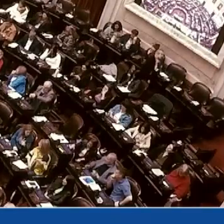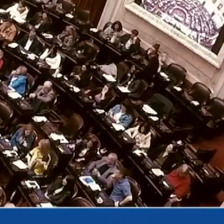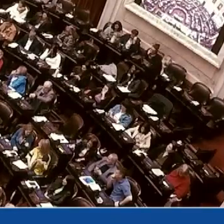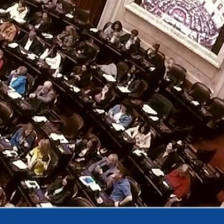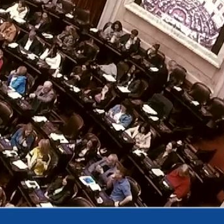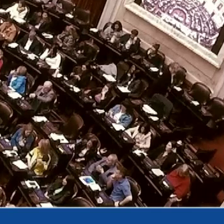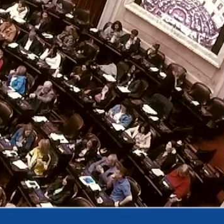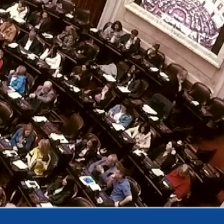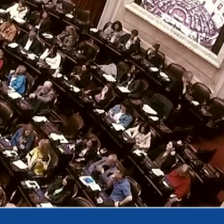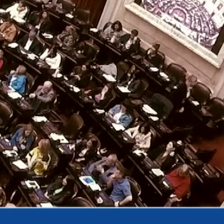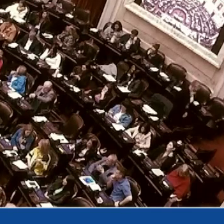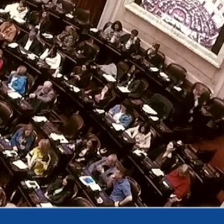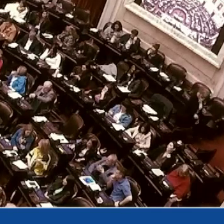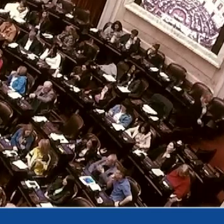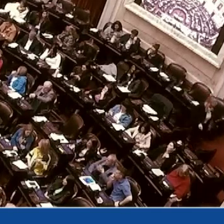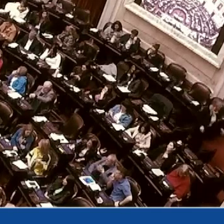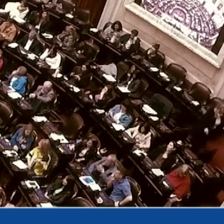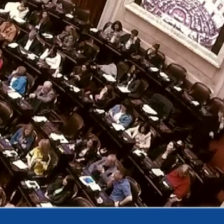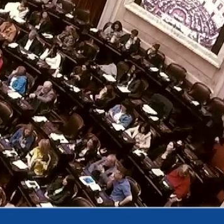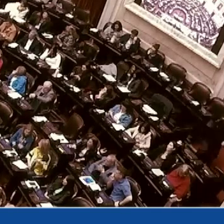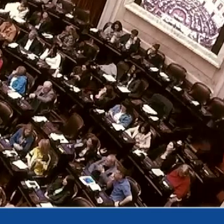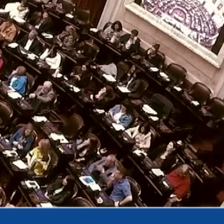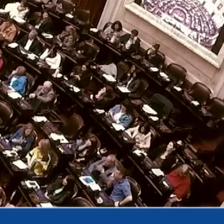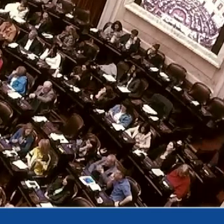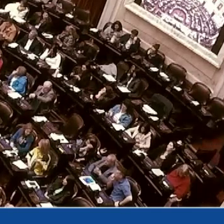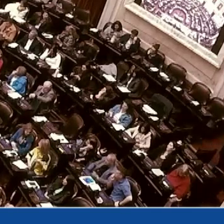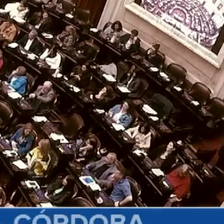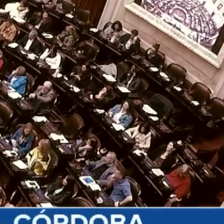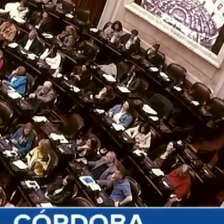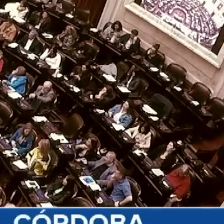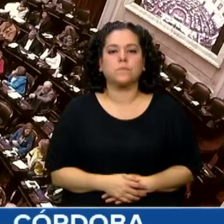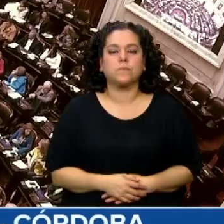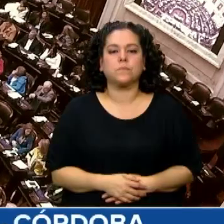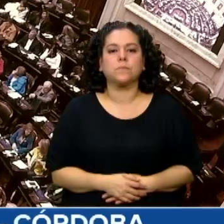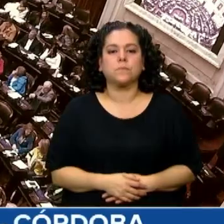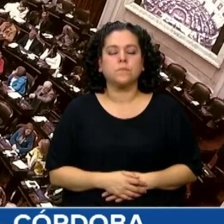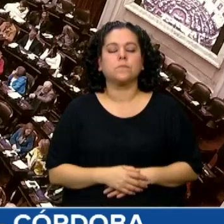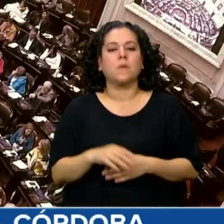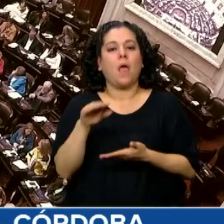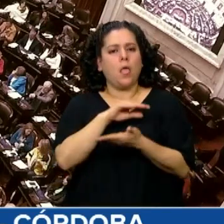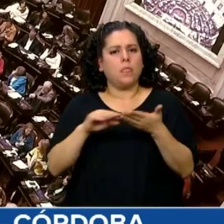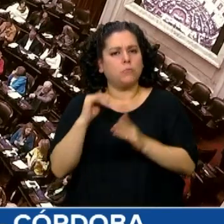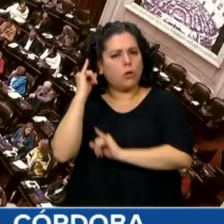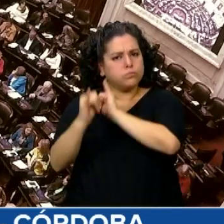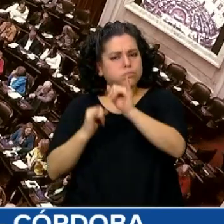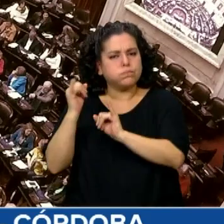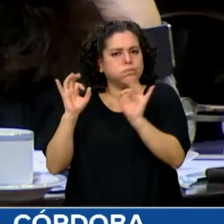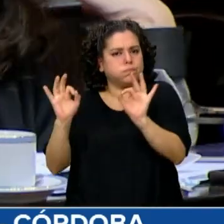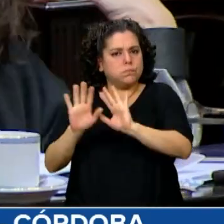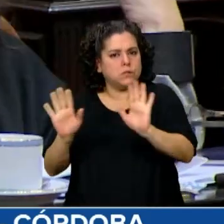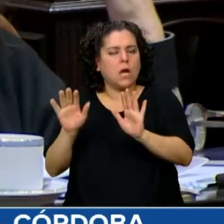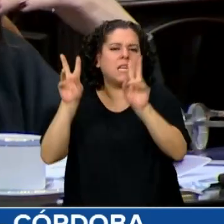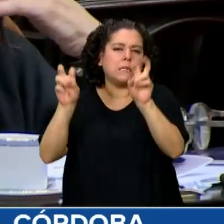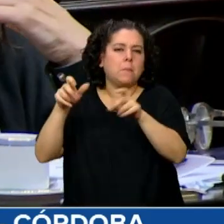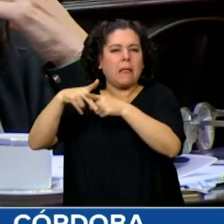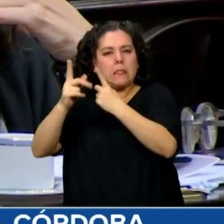Gracias, Presidenta. Unas cortas consideraciones porque ya el diputado informante ha abundado bastante en cuestiones